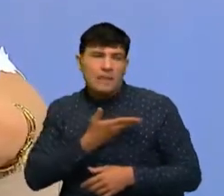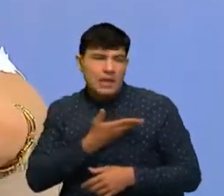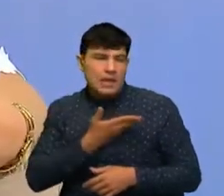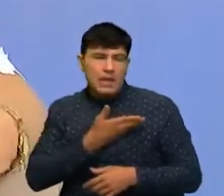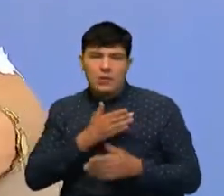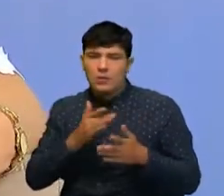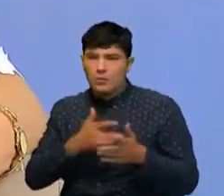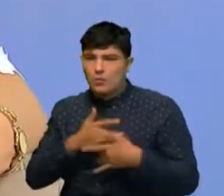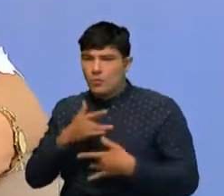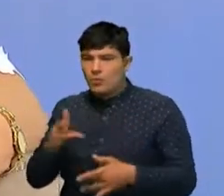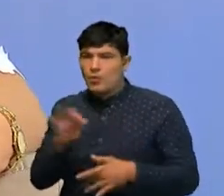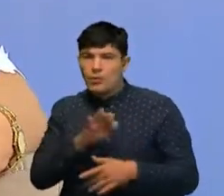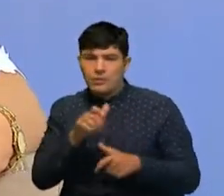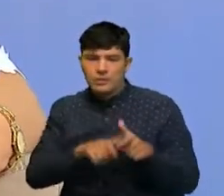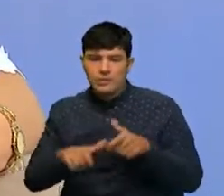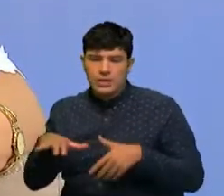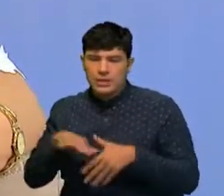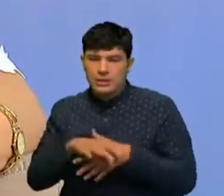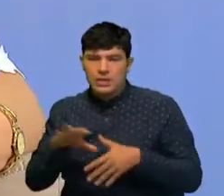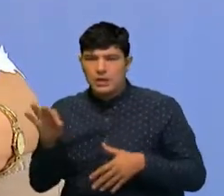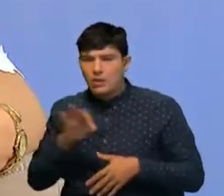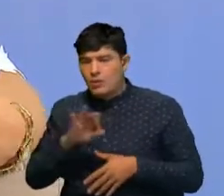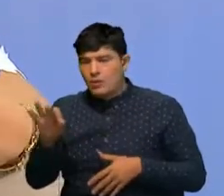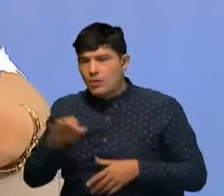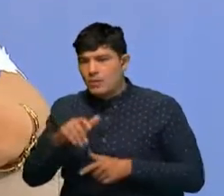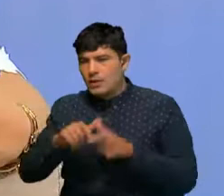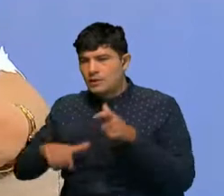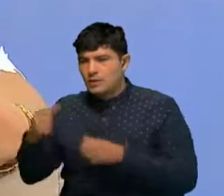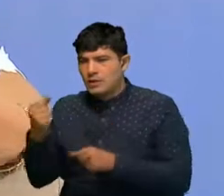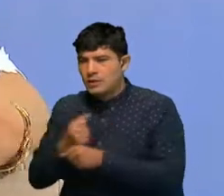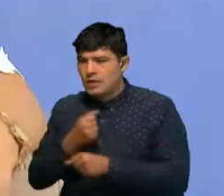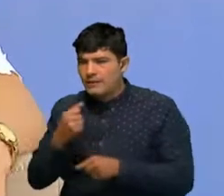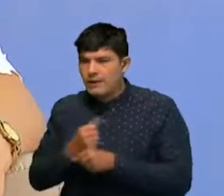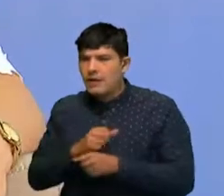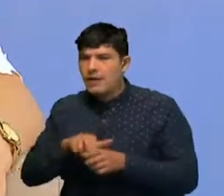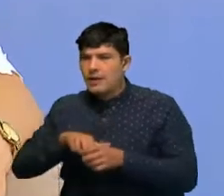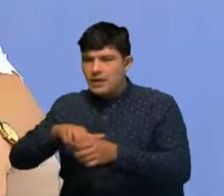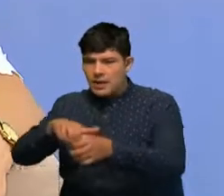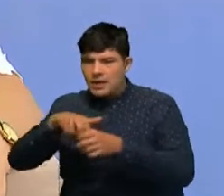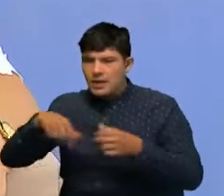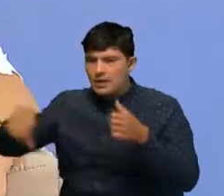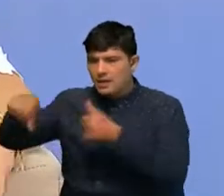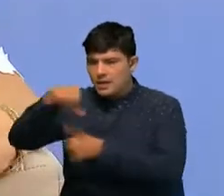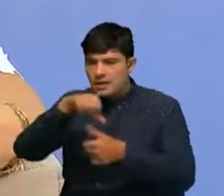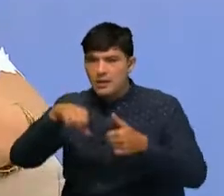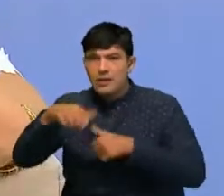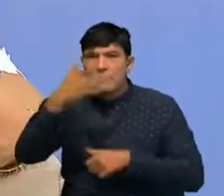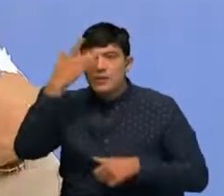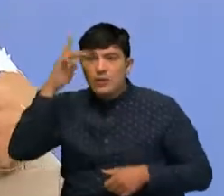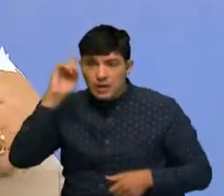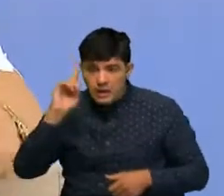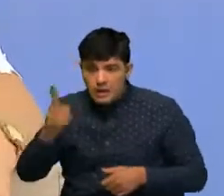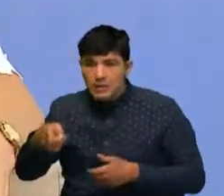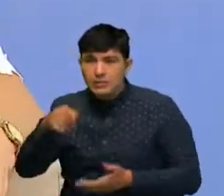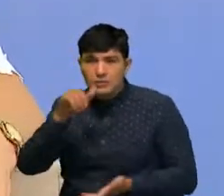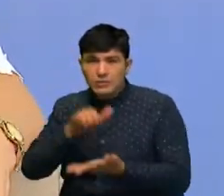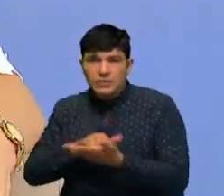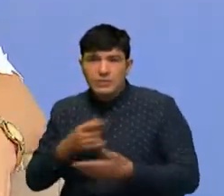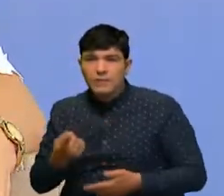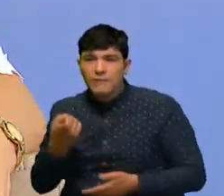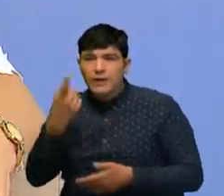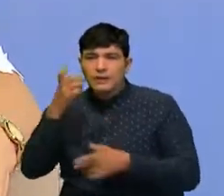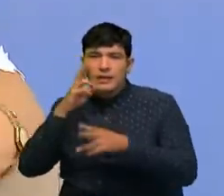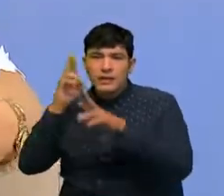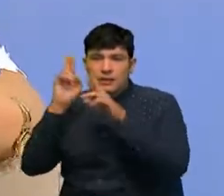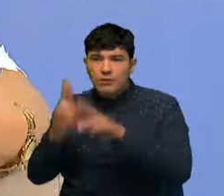que se trate de taxista, del trabajador que va y lleva al domicilio, precisamente por eso, porque se están desconociendo los